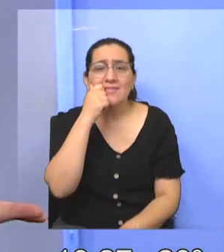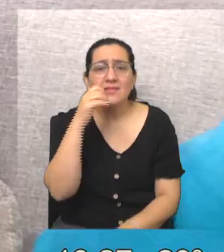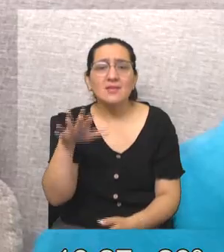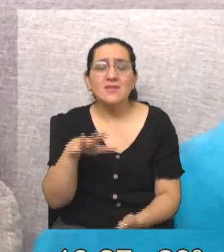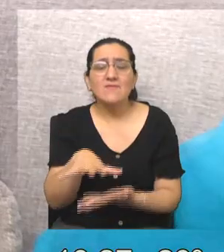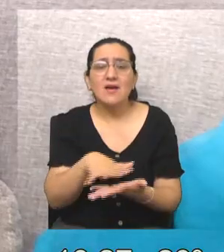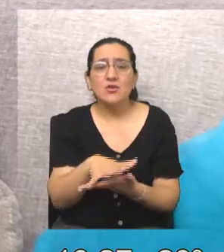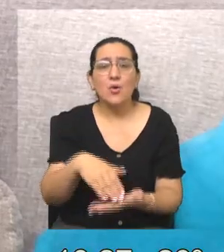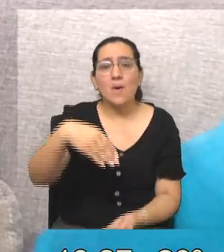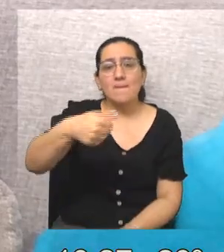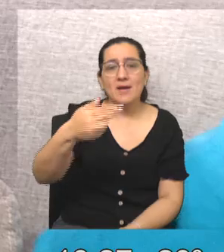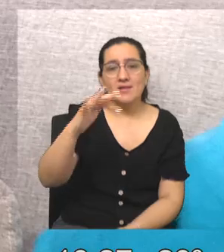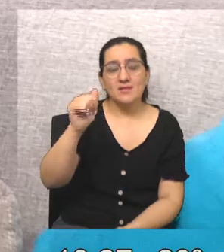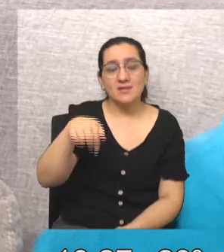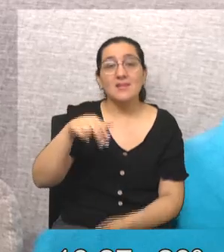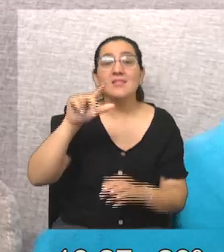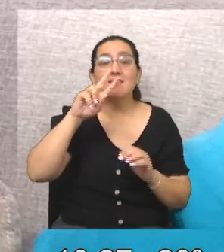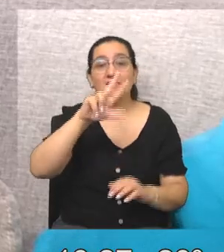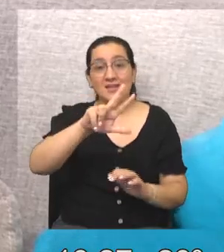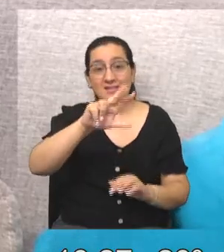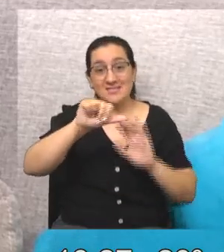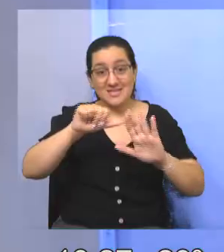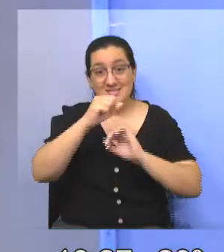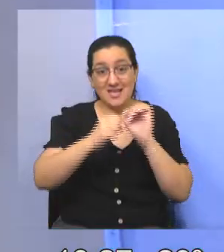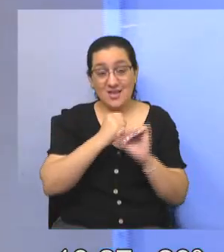barrio. Martín, 36,